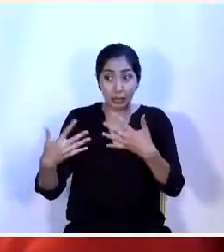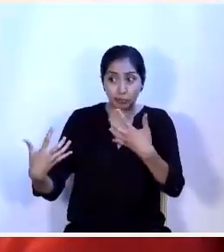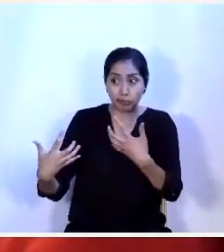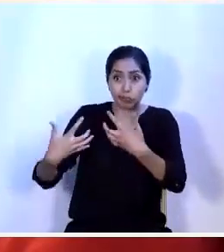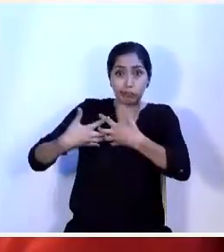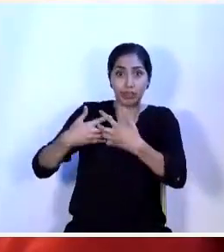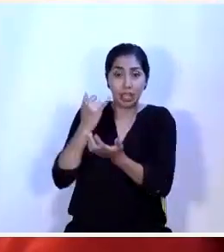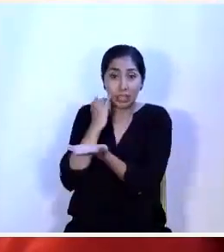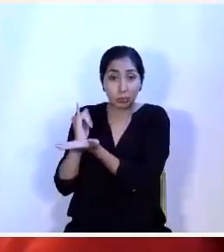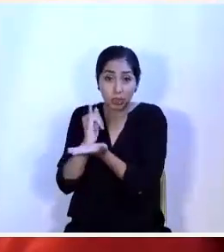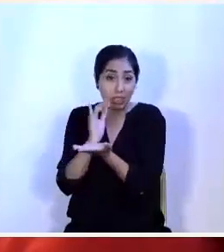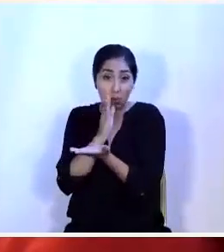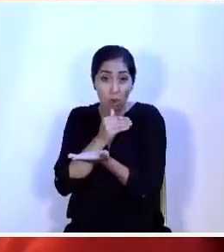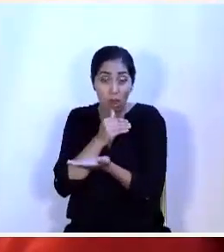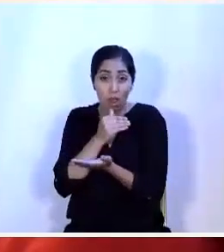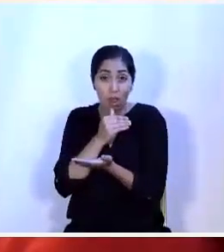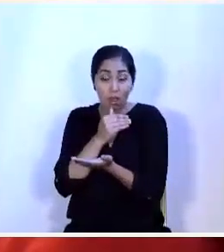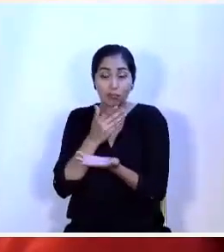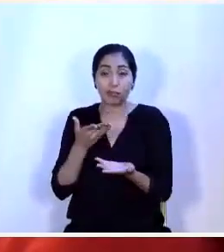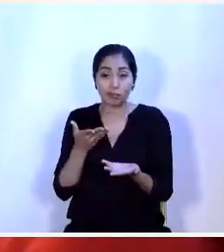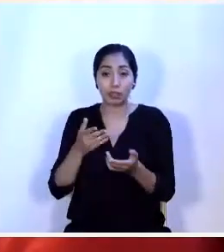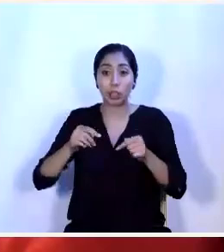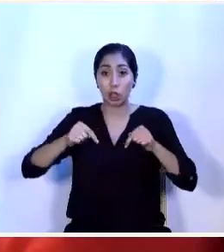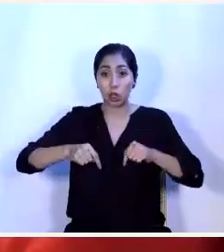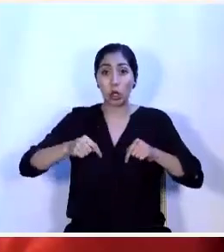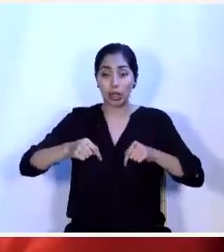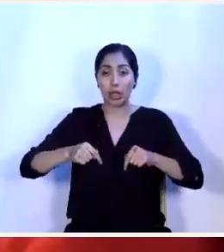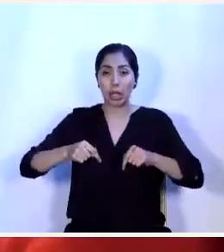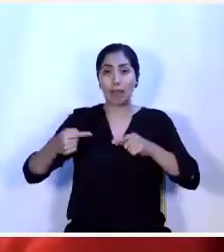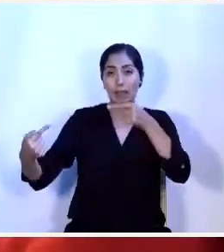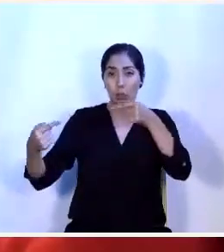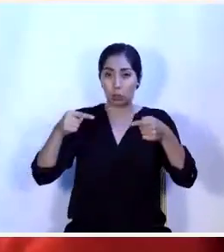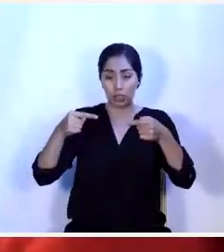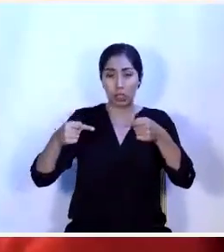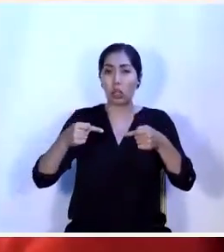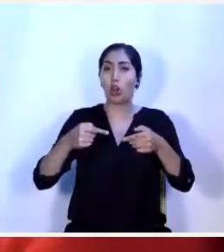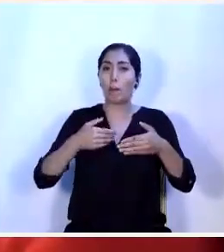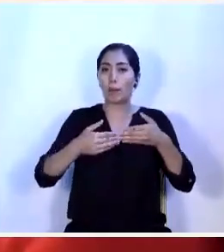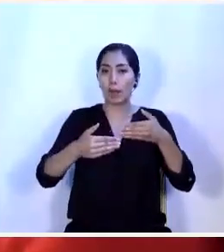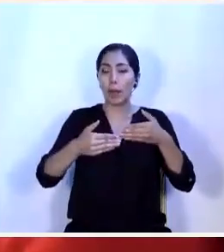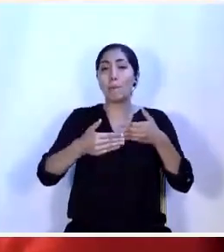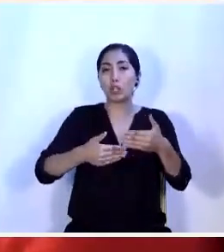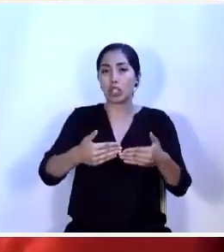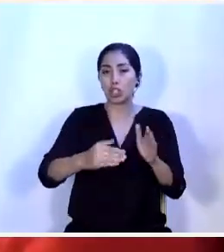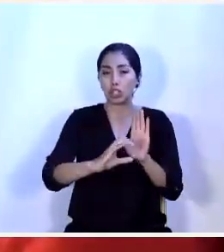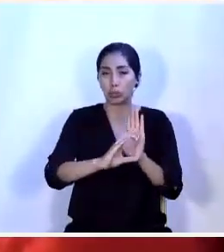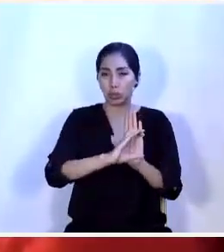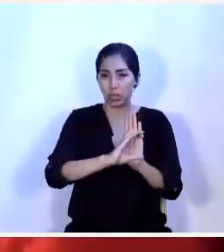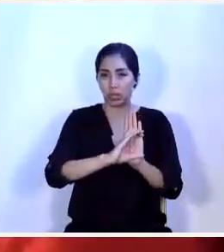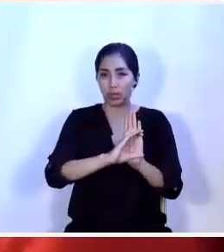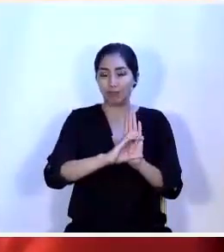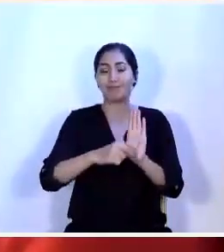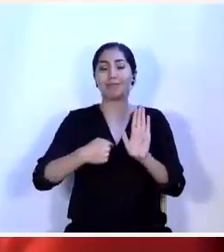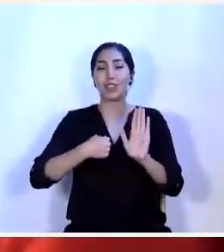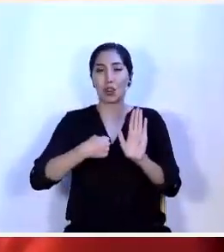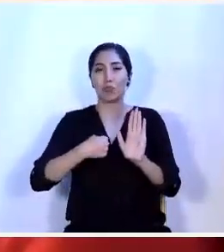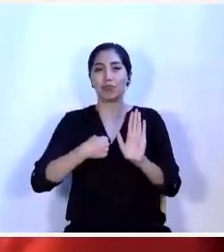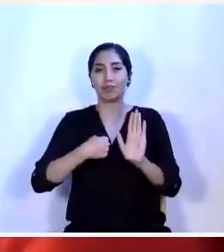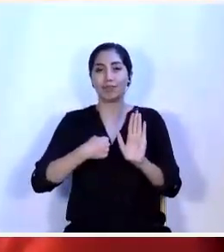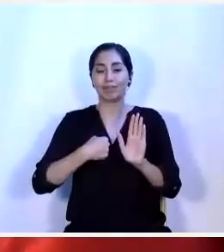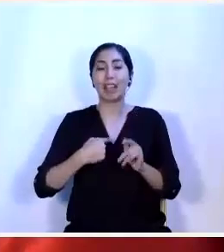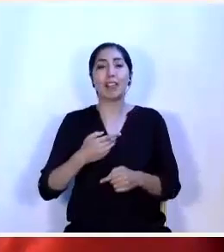institucionales, que hoy día se están discutiendo en el proceso constituyente, en el cual yo guardo profundas y